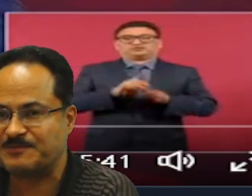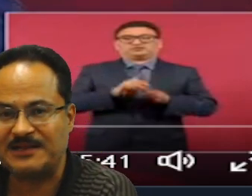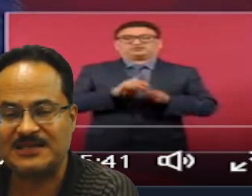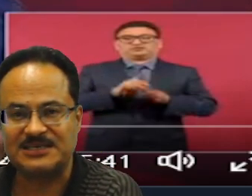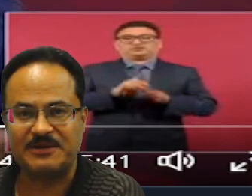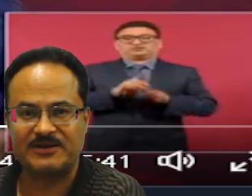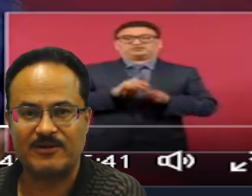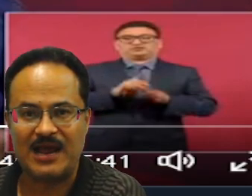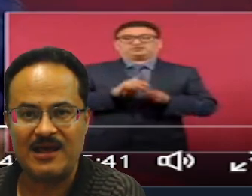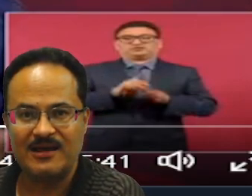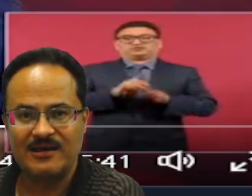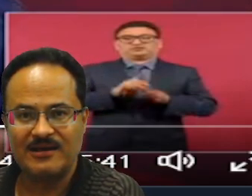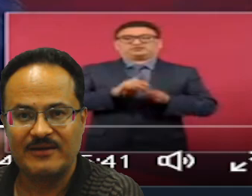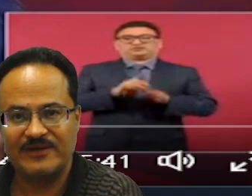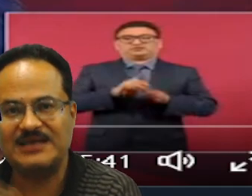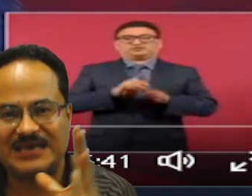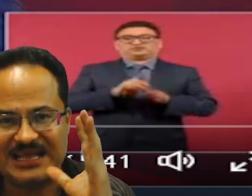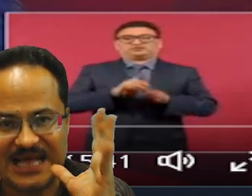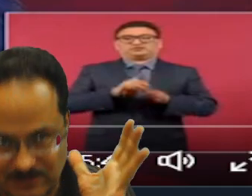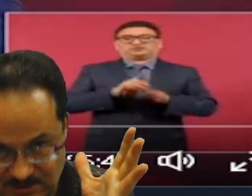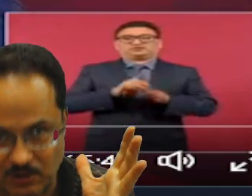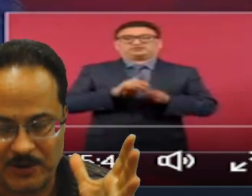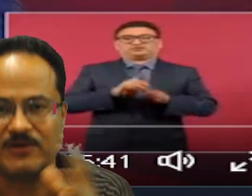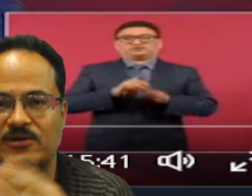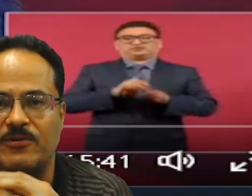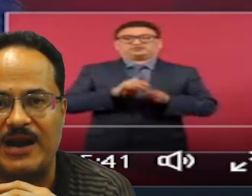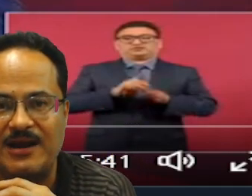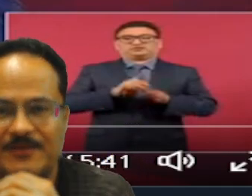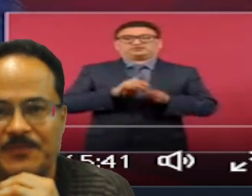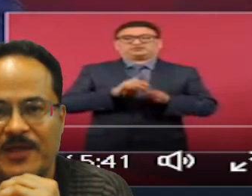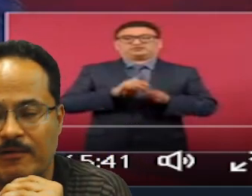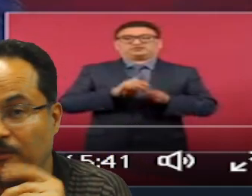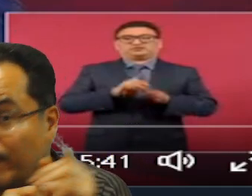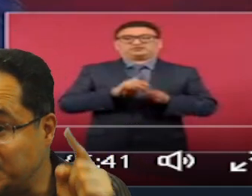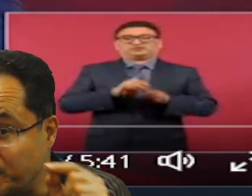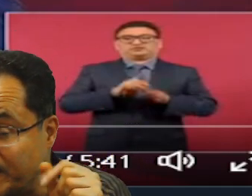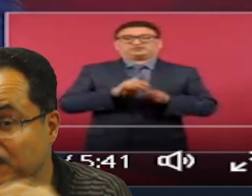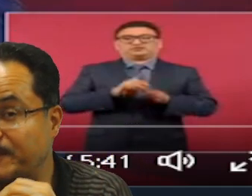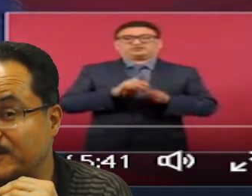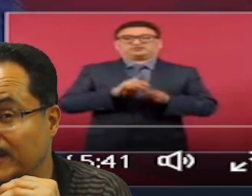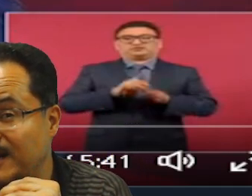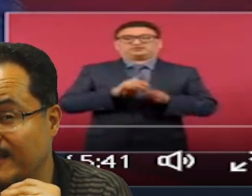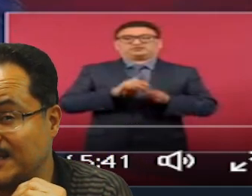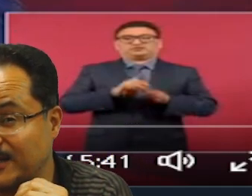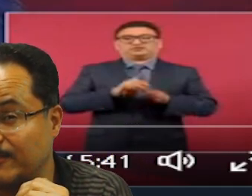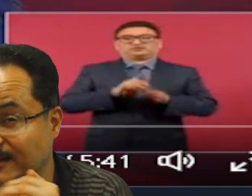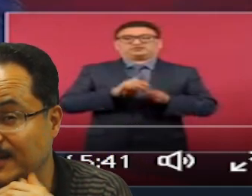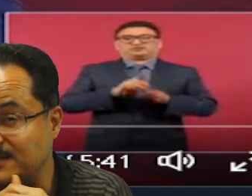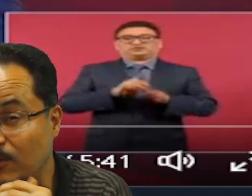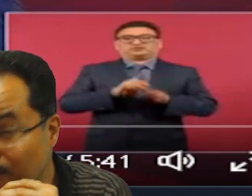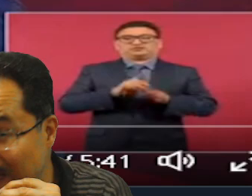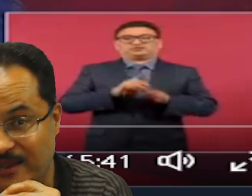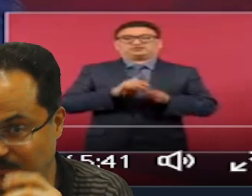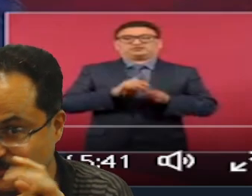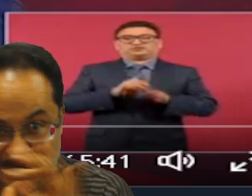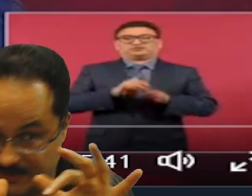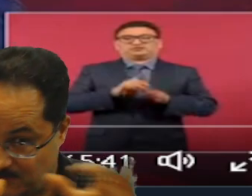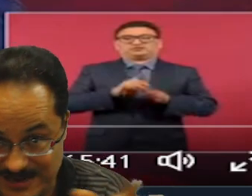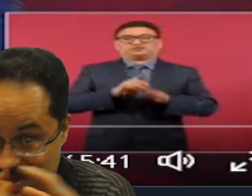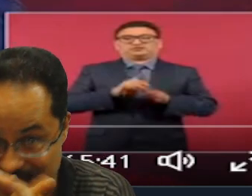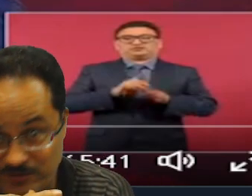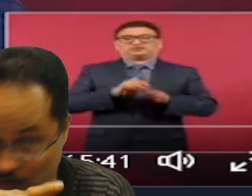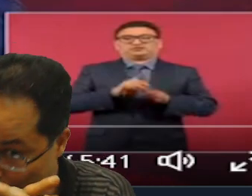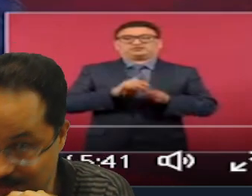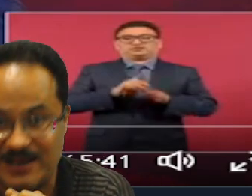adquirirle las plantas iberdrola piense qué dato y lo pueden corroborar cuando fue la expropiación petrolera de Lázaro Cárdenas toda la industria